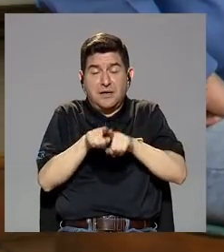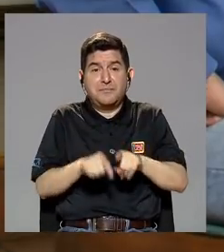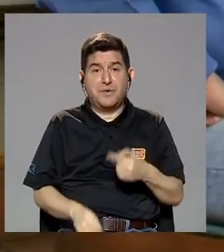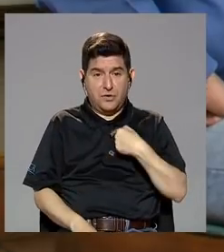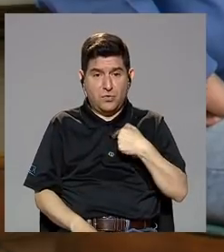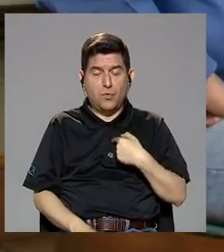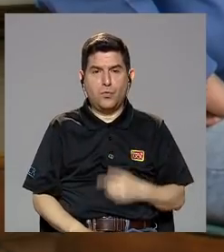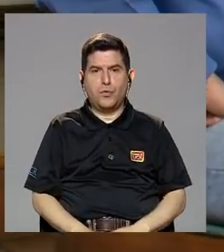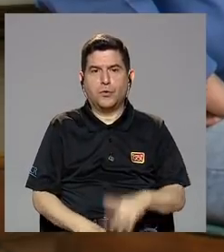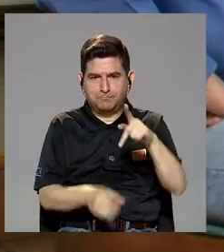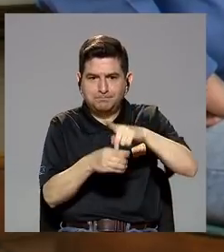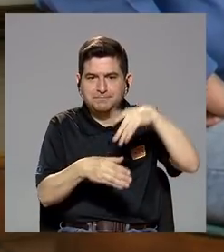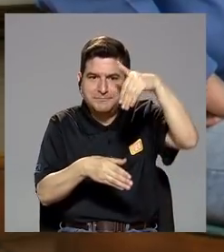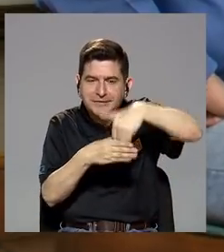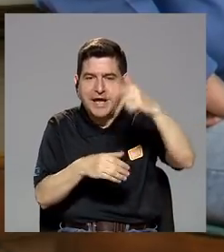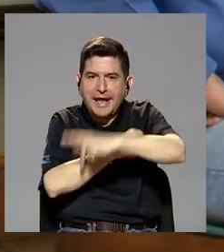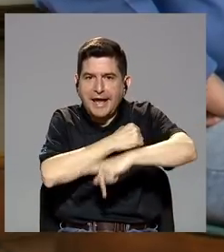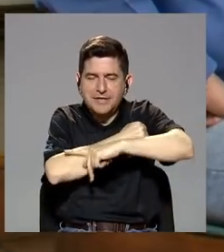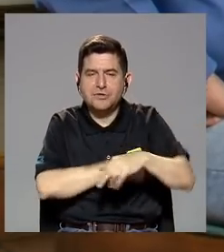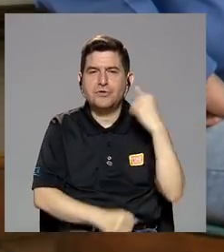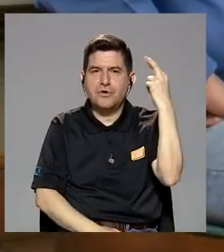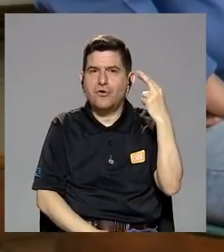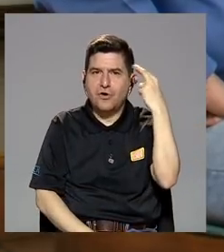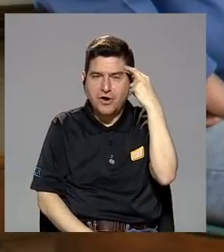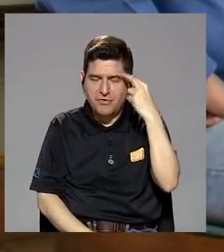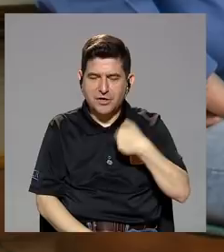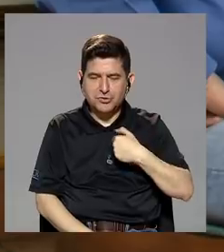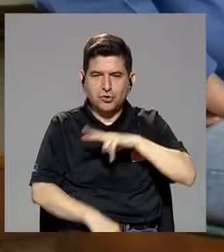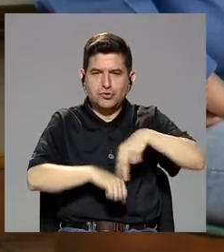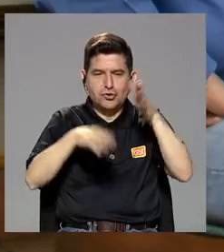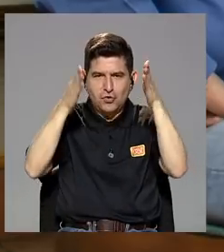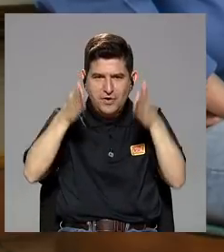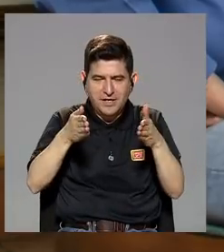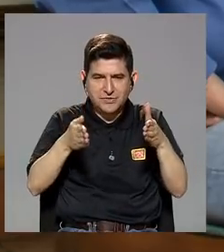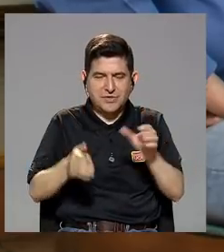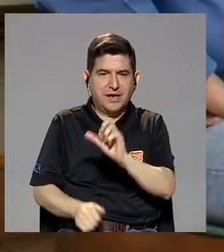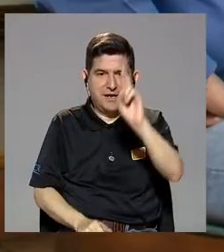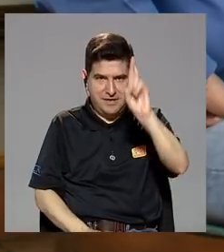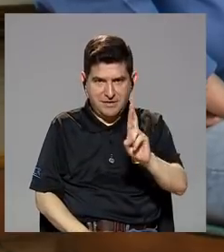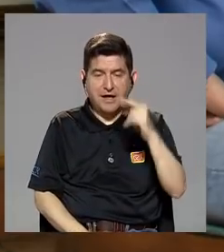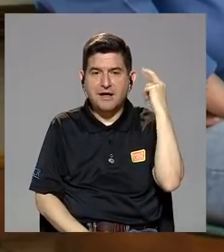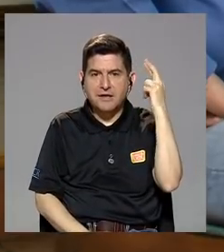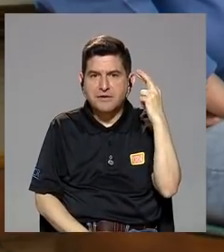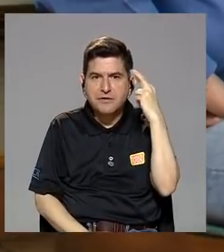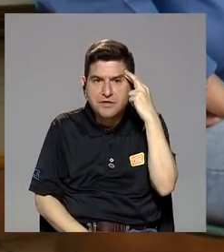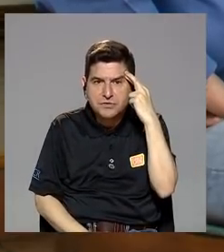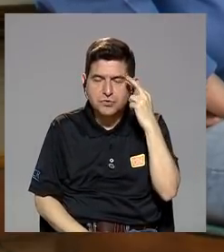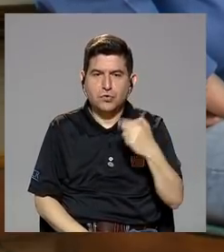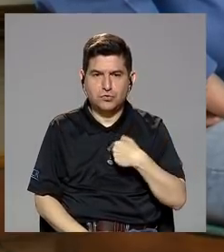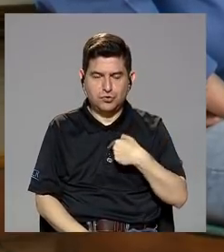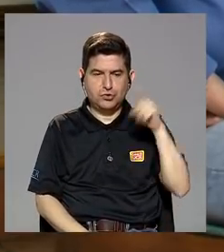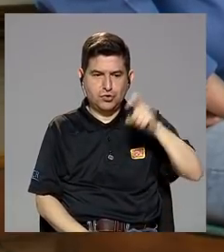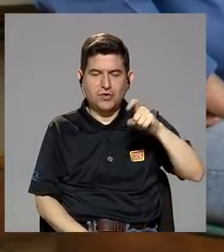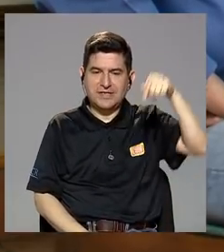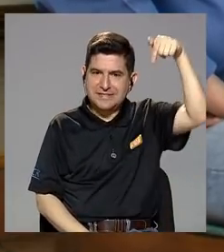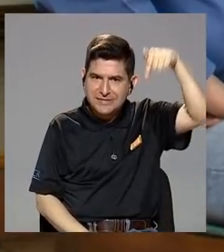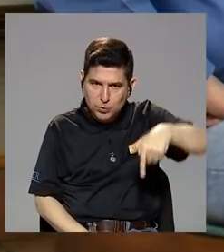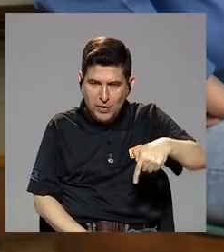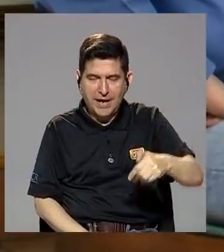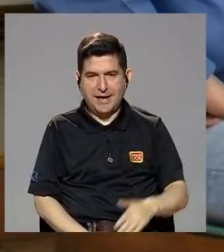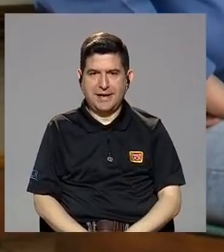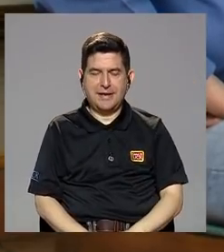al país y una de los motivos para nacionalizarme costa licencia fue justamente eso yo creo que tener aquí en